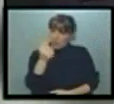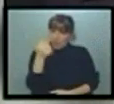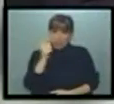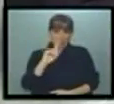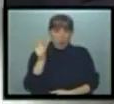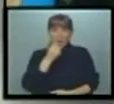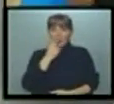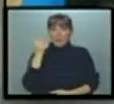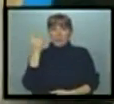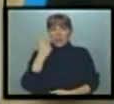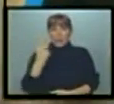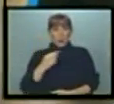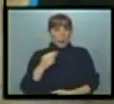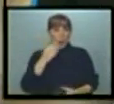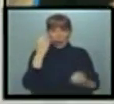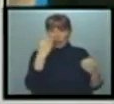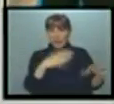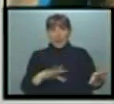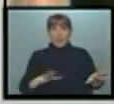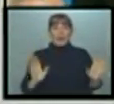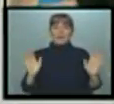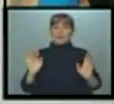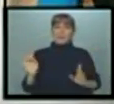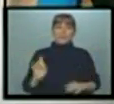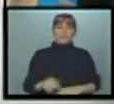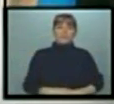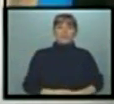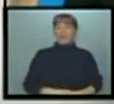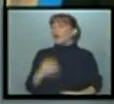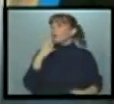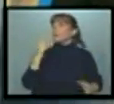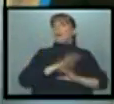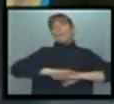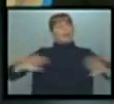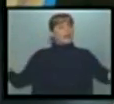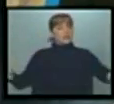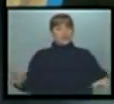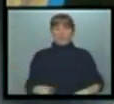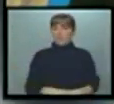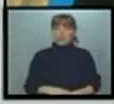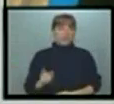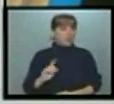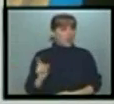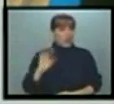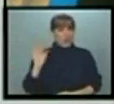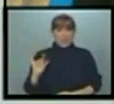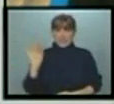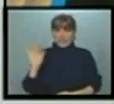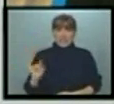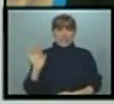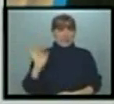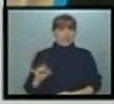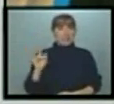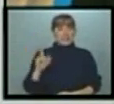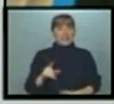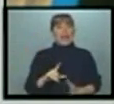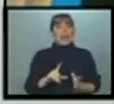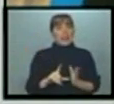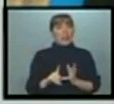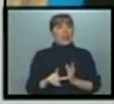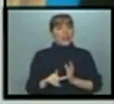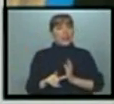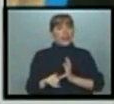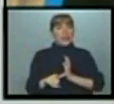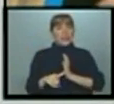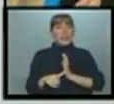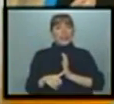primera necesidad. No es solo tomar la decisión de decir no fumo más. Es todo realmente un tema complicado que lleva mucho tiempo y muchas veces